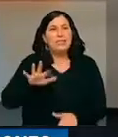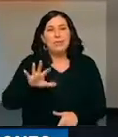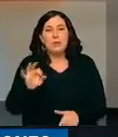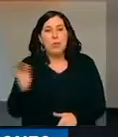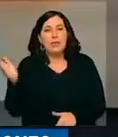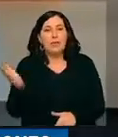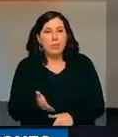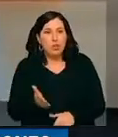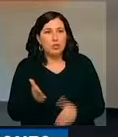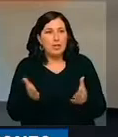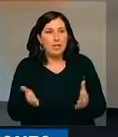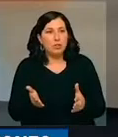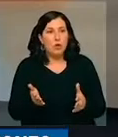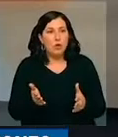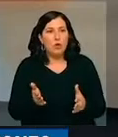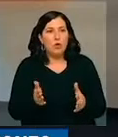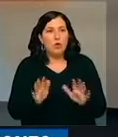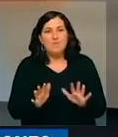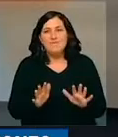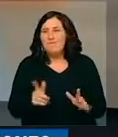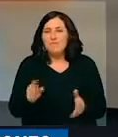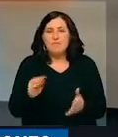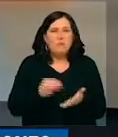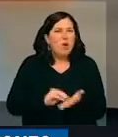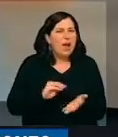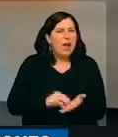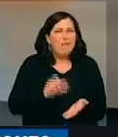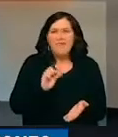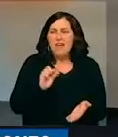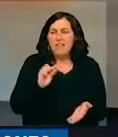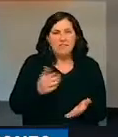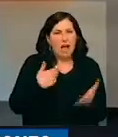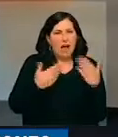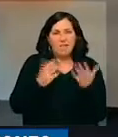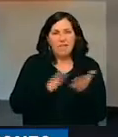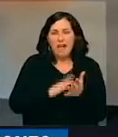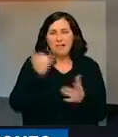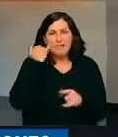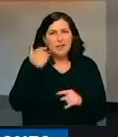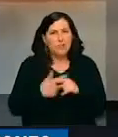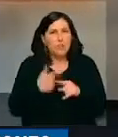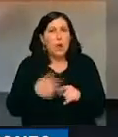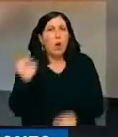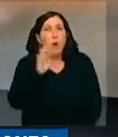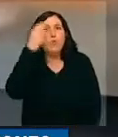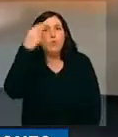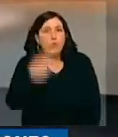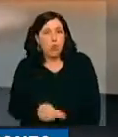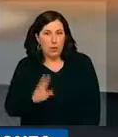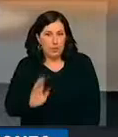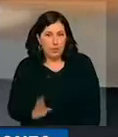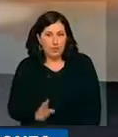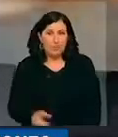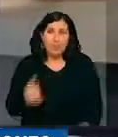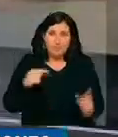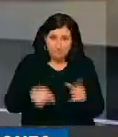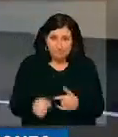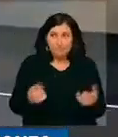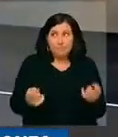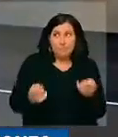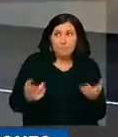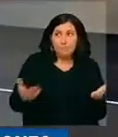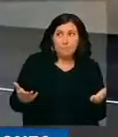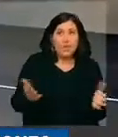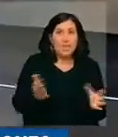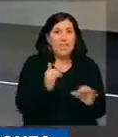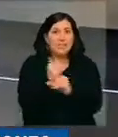ellos emiten mensajes poco frecuentes o nunca sobre la sexualidad, lo que reafirma de alguna manera que esas